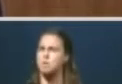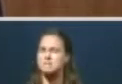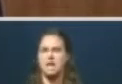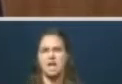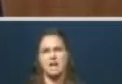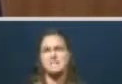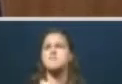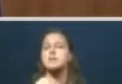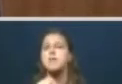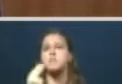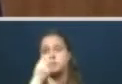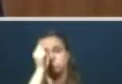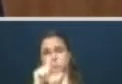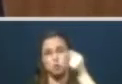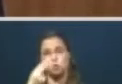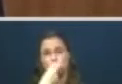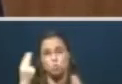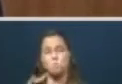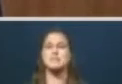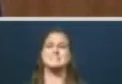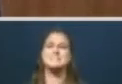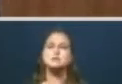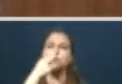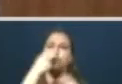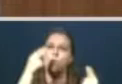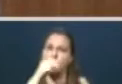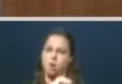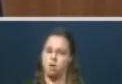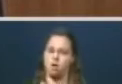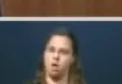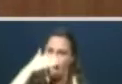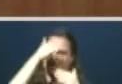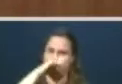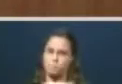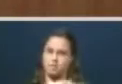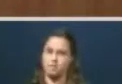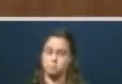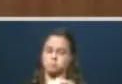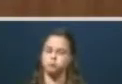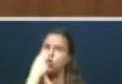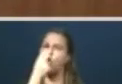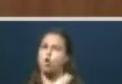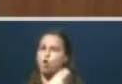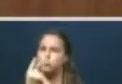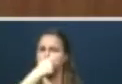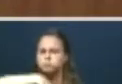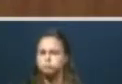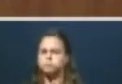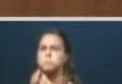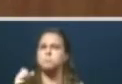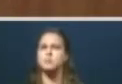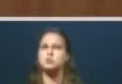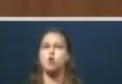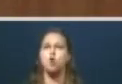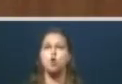presupuestos públicos y con gestión pública de la asistencia sanitaria a ello nos hemos comprometido esta legislatura en un pacto con